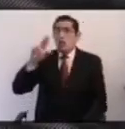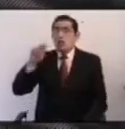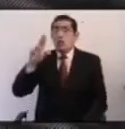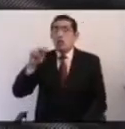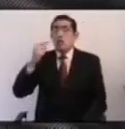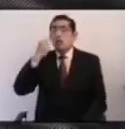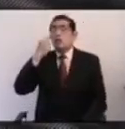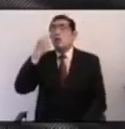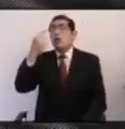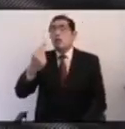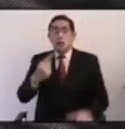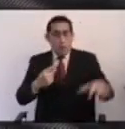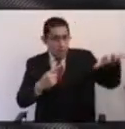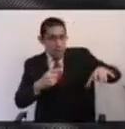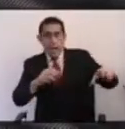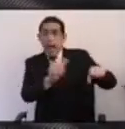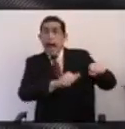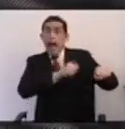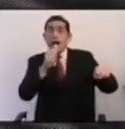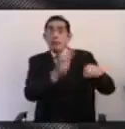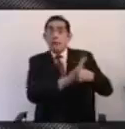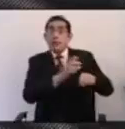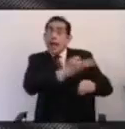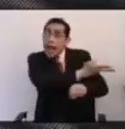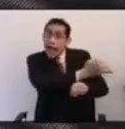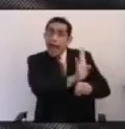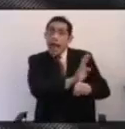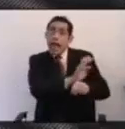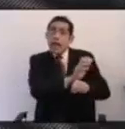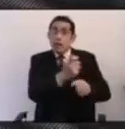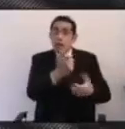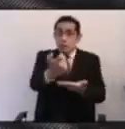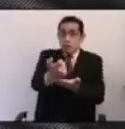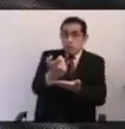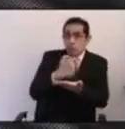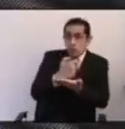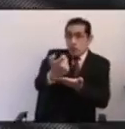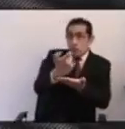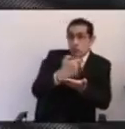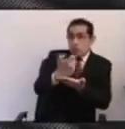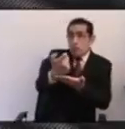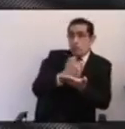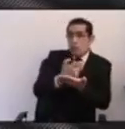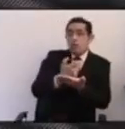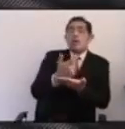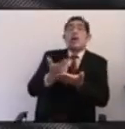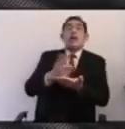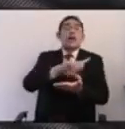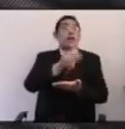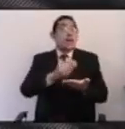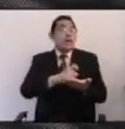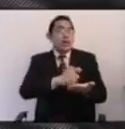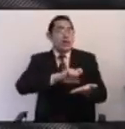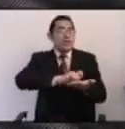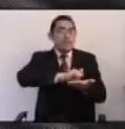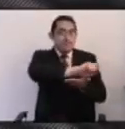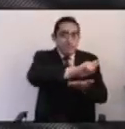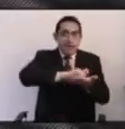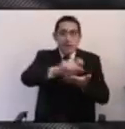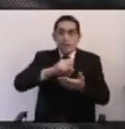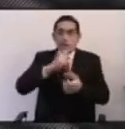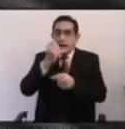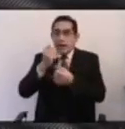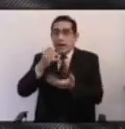fideicomiso de administración, que son los que cobran, y de ahí se hace la prelación de pagos, se pagan impuestos, se pagan gastos operativos,